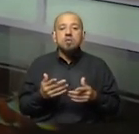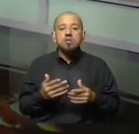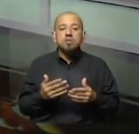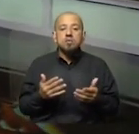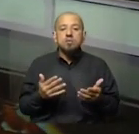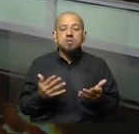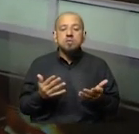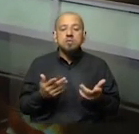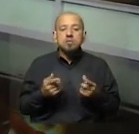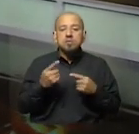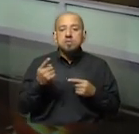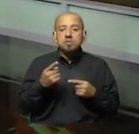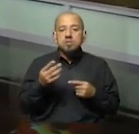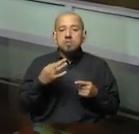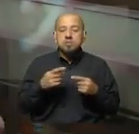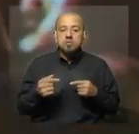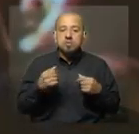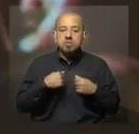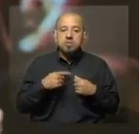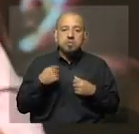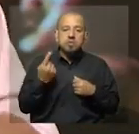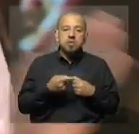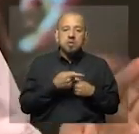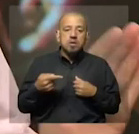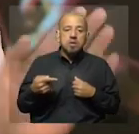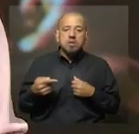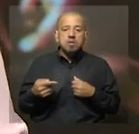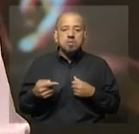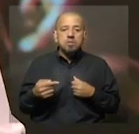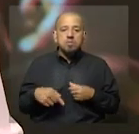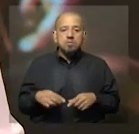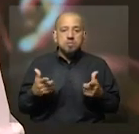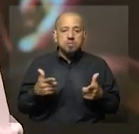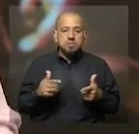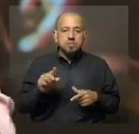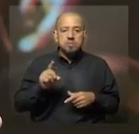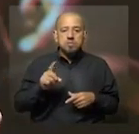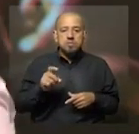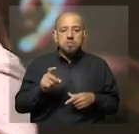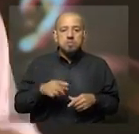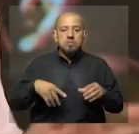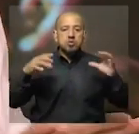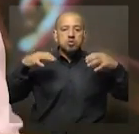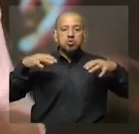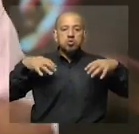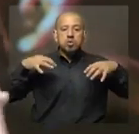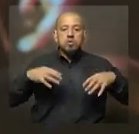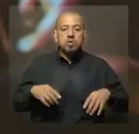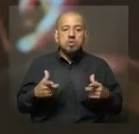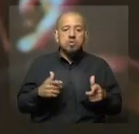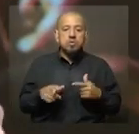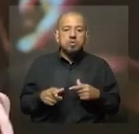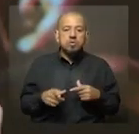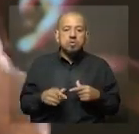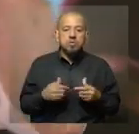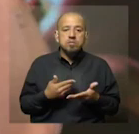temprano con un productor, me decía, mira, Pablo, yo la semana que viene no tengo más agua para regar. Si no llueve, no tengo más agua para regar. Y